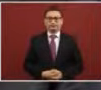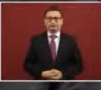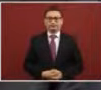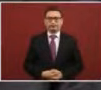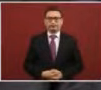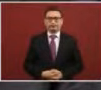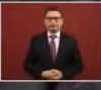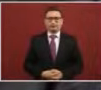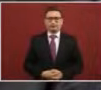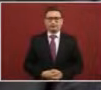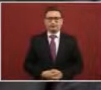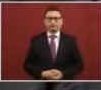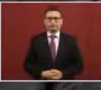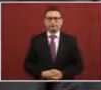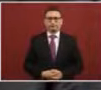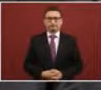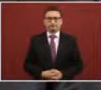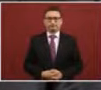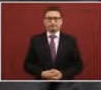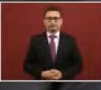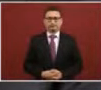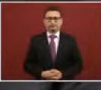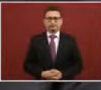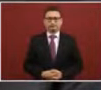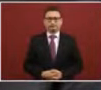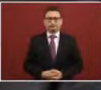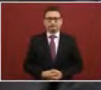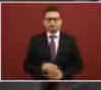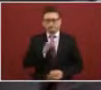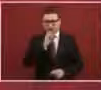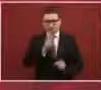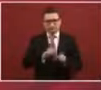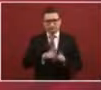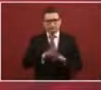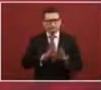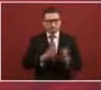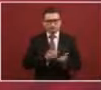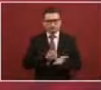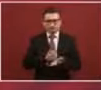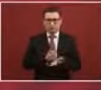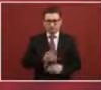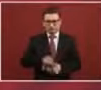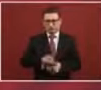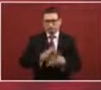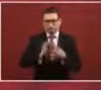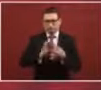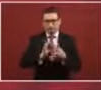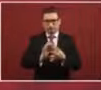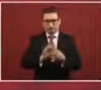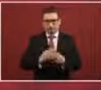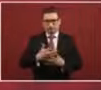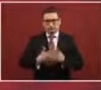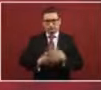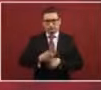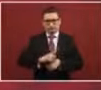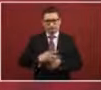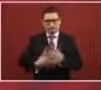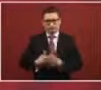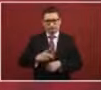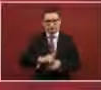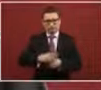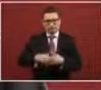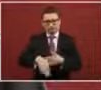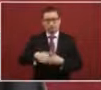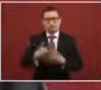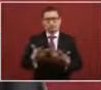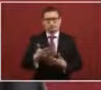También ya se decidió, ahora les van a explicar, que cada 15 días va a haber